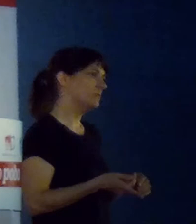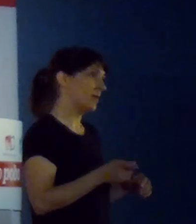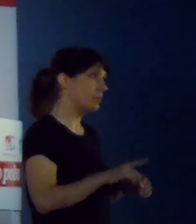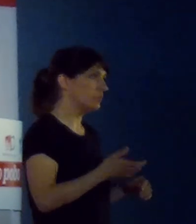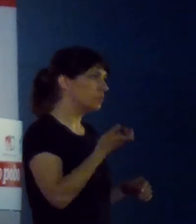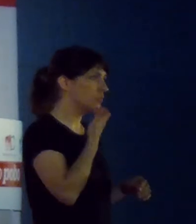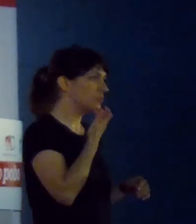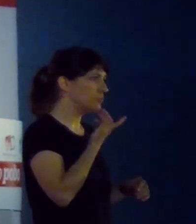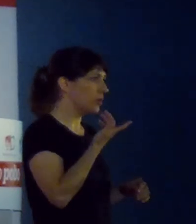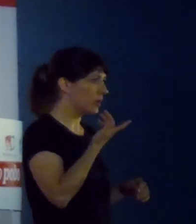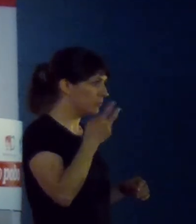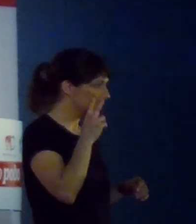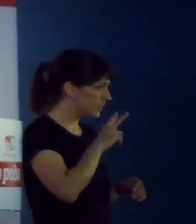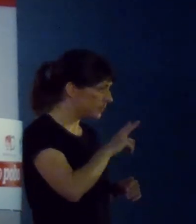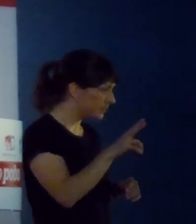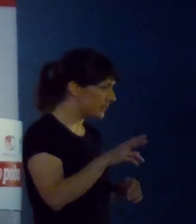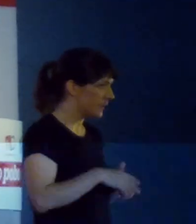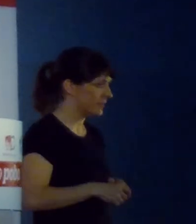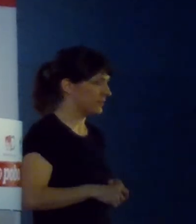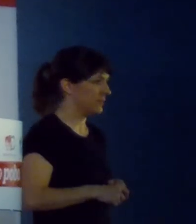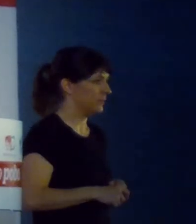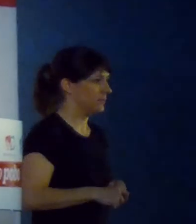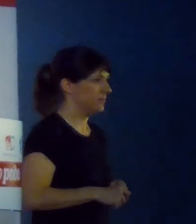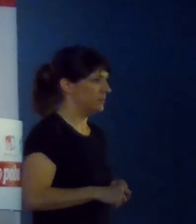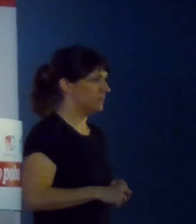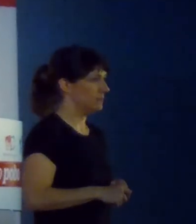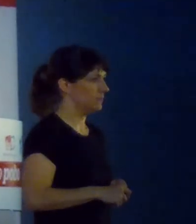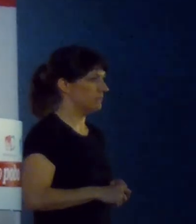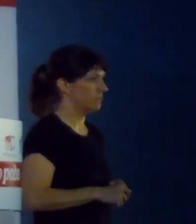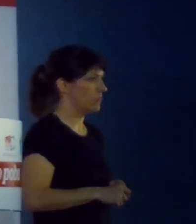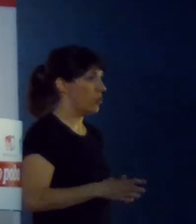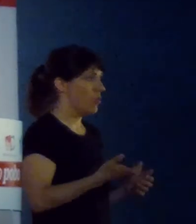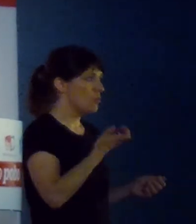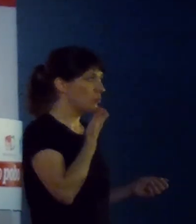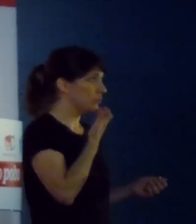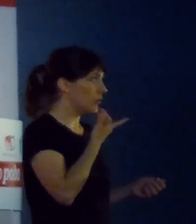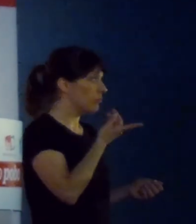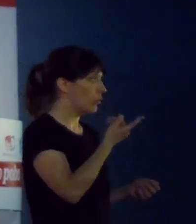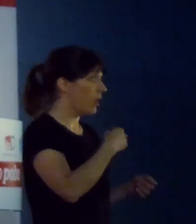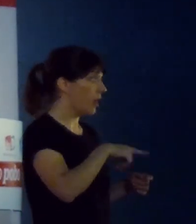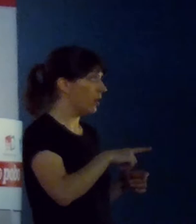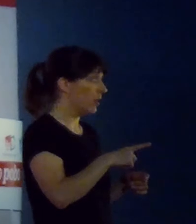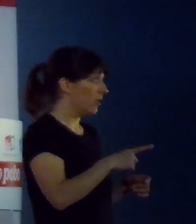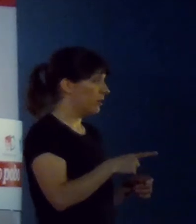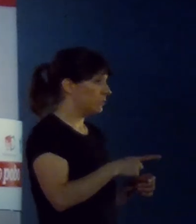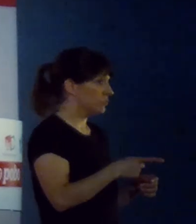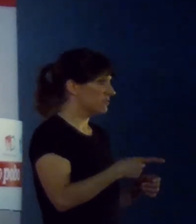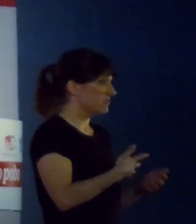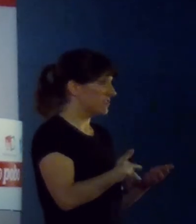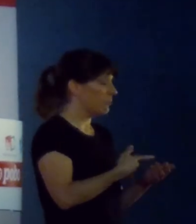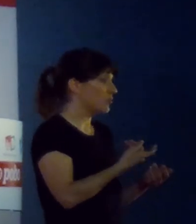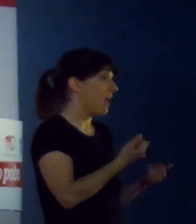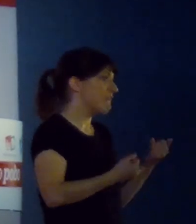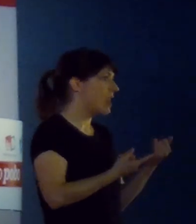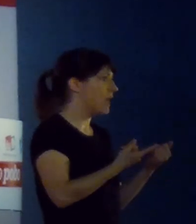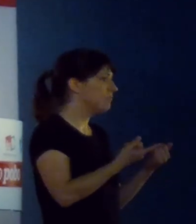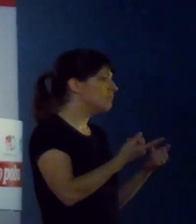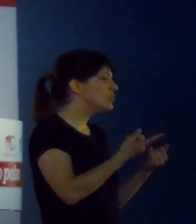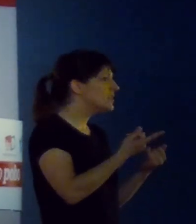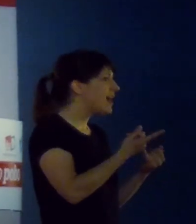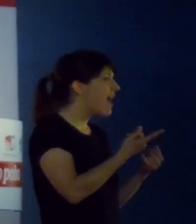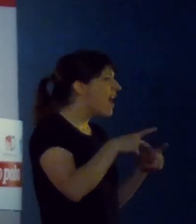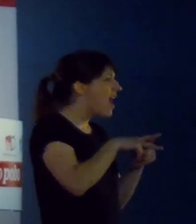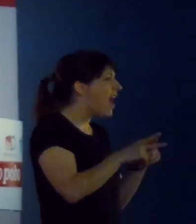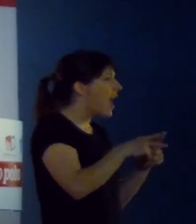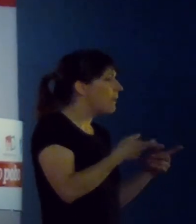é sangue maldita e utilizar esa arma que temos, que se chama voto,